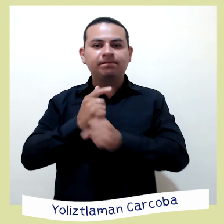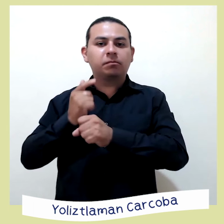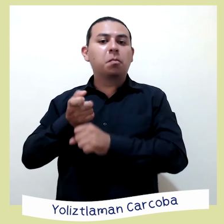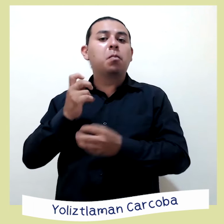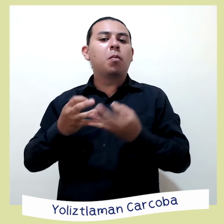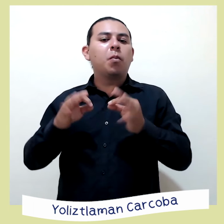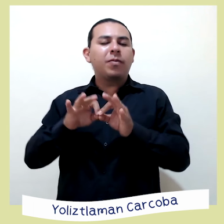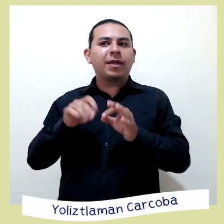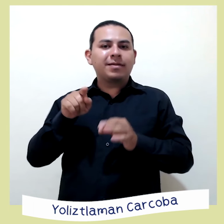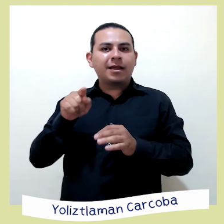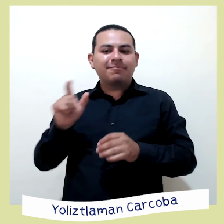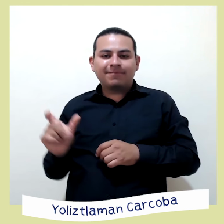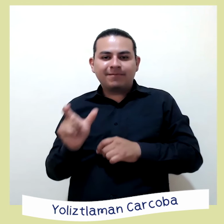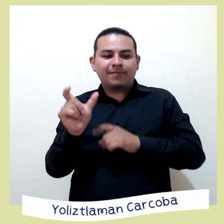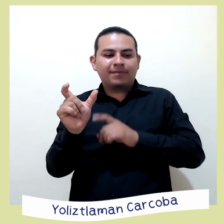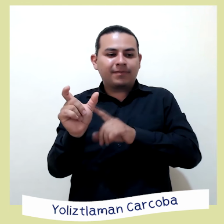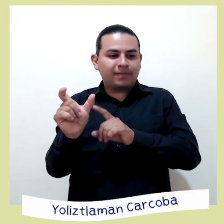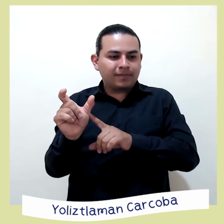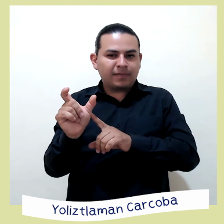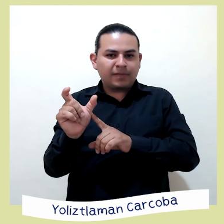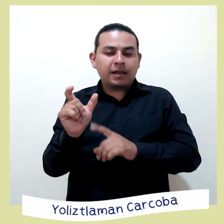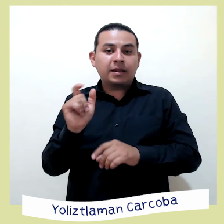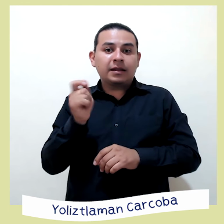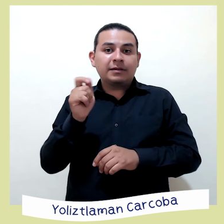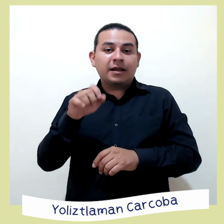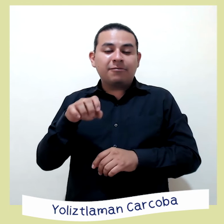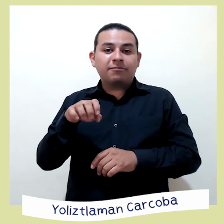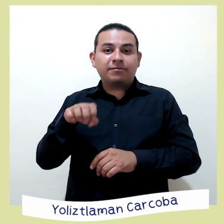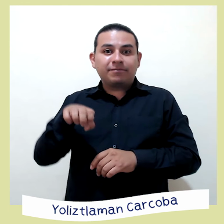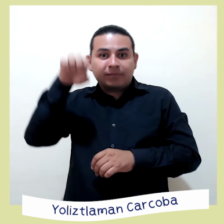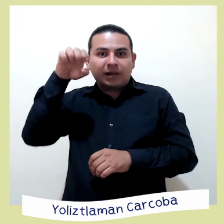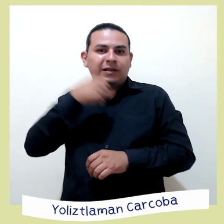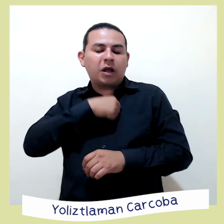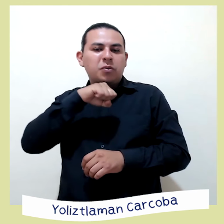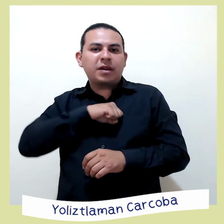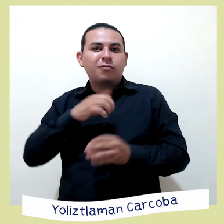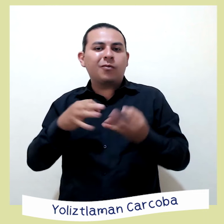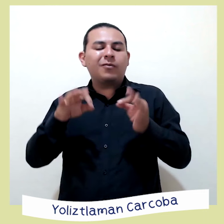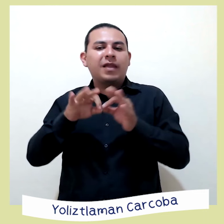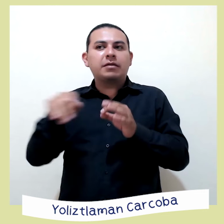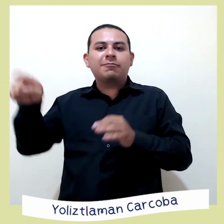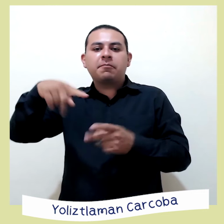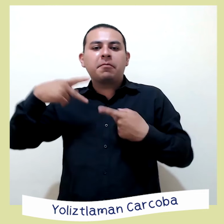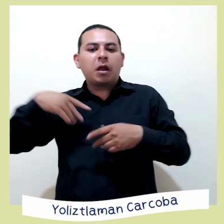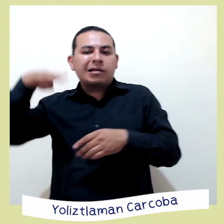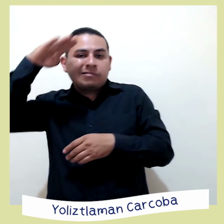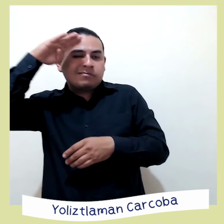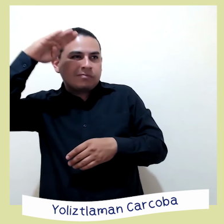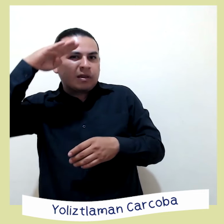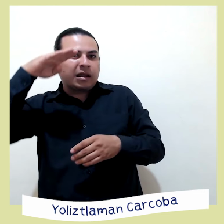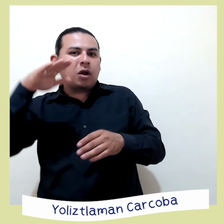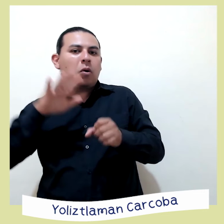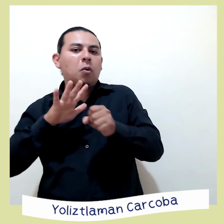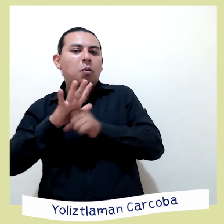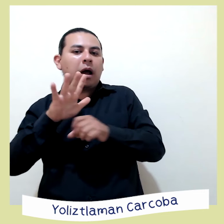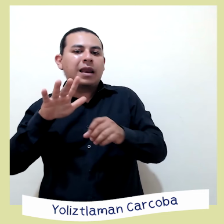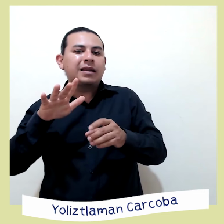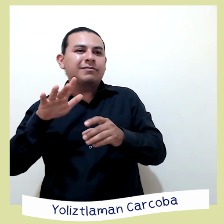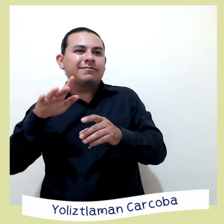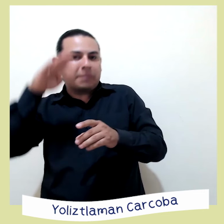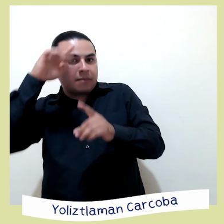es fundamental también para la definición del envejecimiento saludable. En general hablamos de